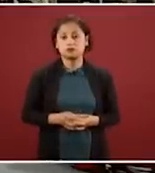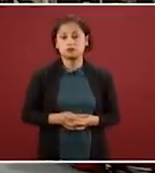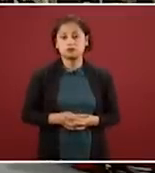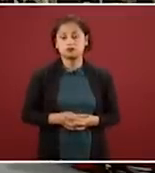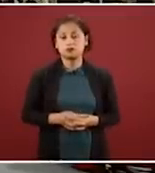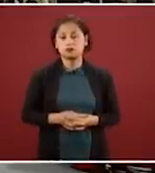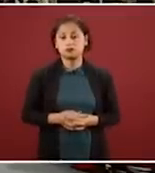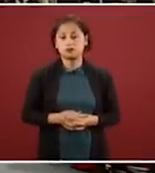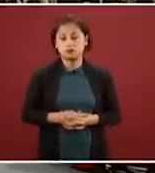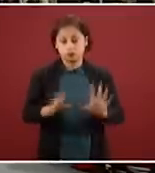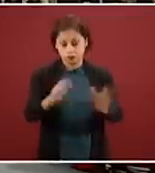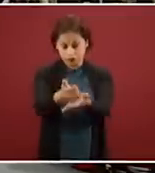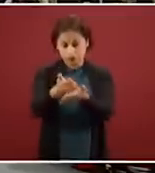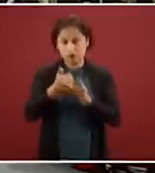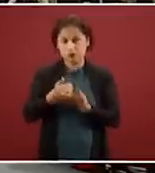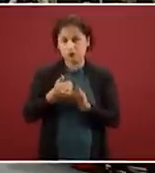a ver.